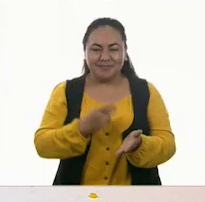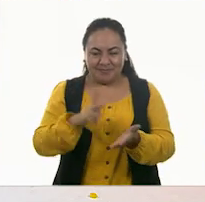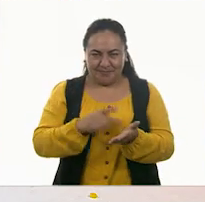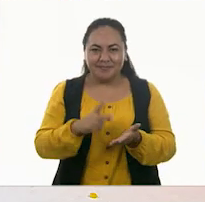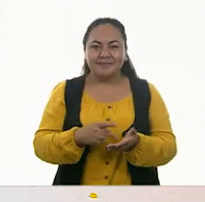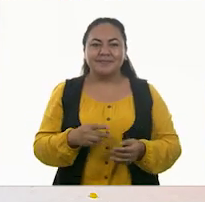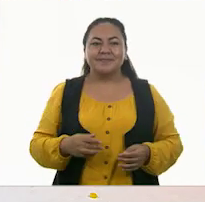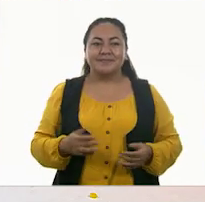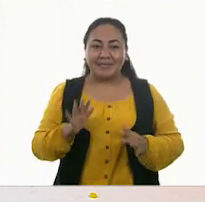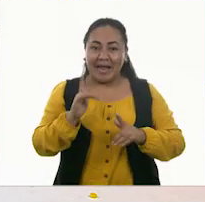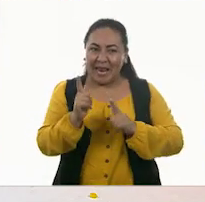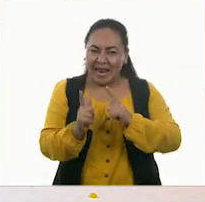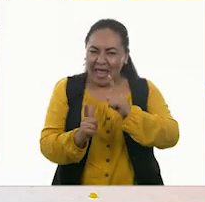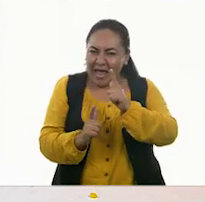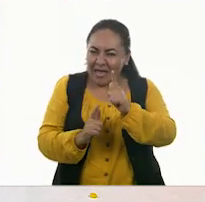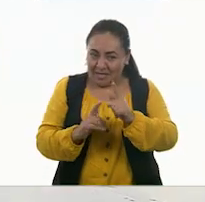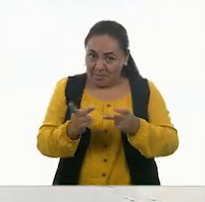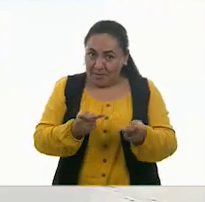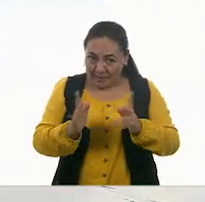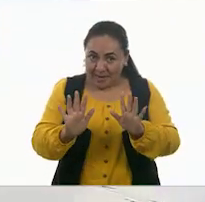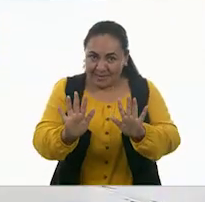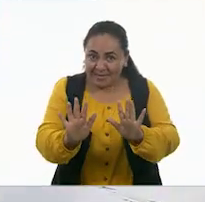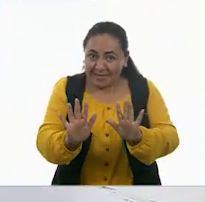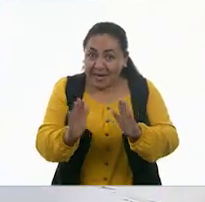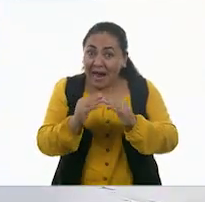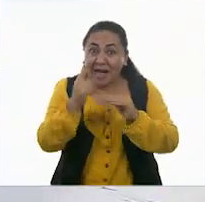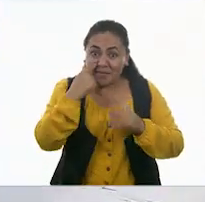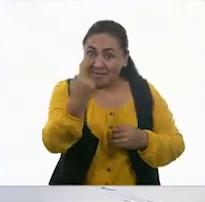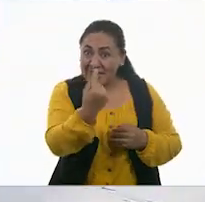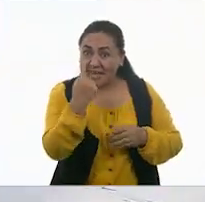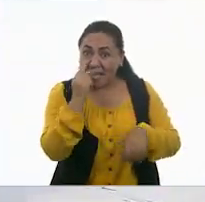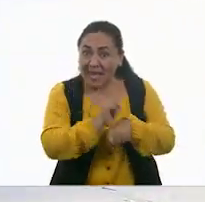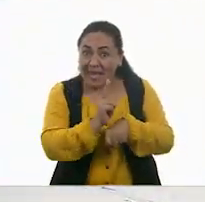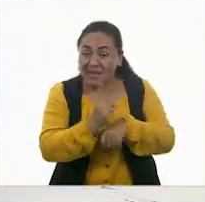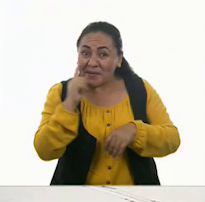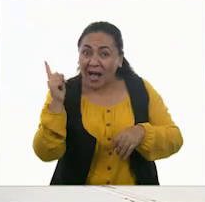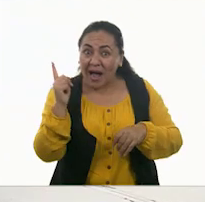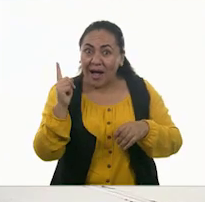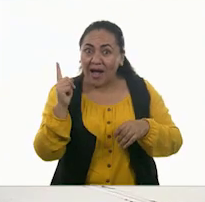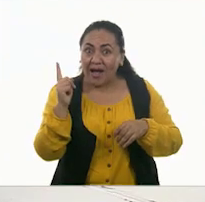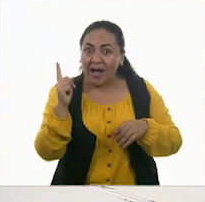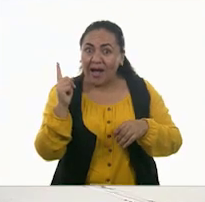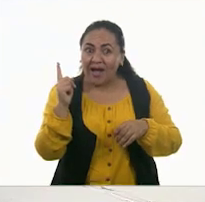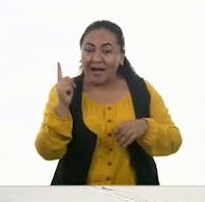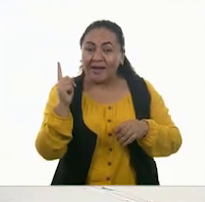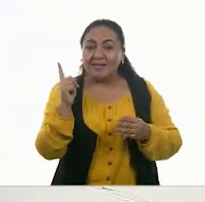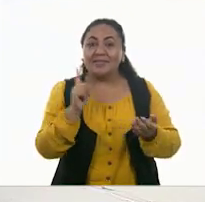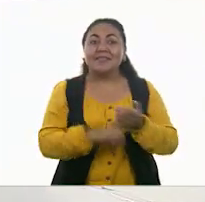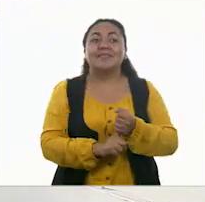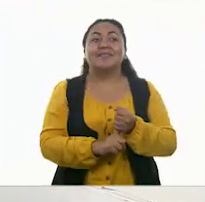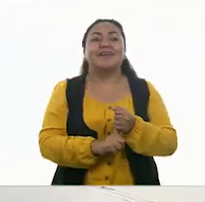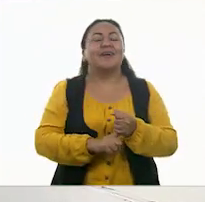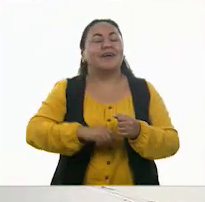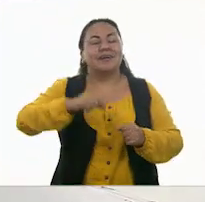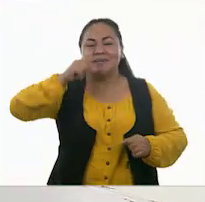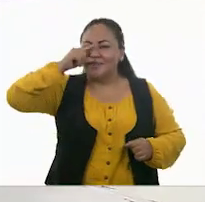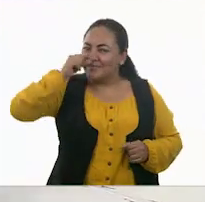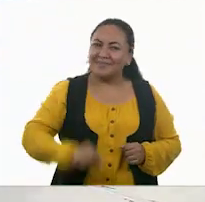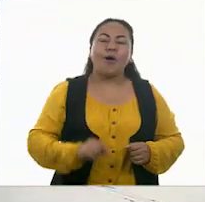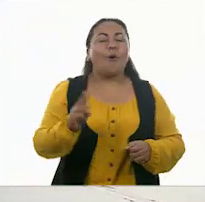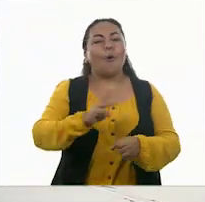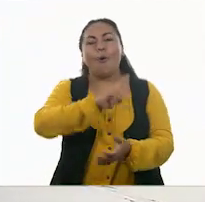lenta. Suave, suave, suave. Prepárate. Perfílate allá en casa. Tira. ¡Oh, my God! Otra vez, no.